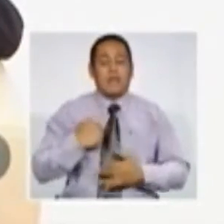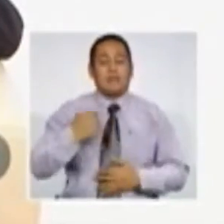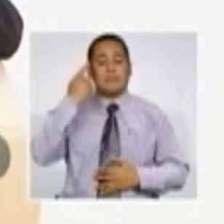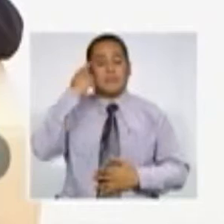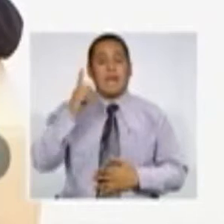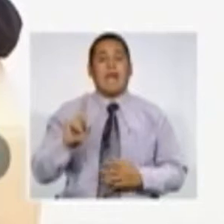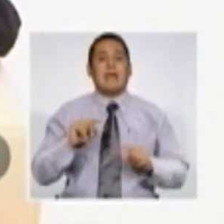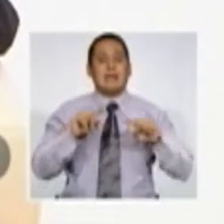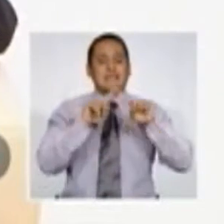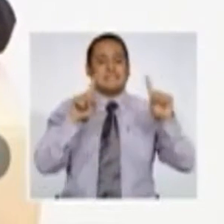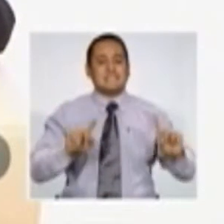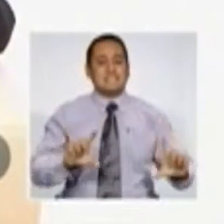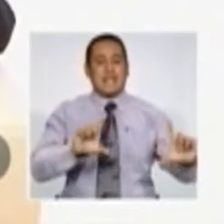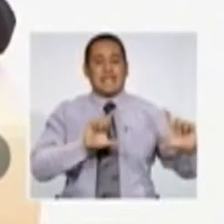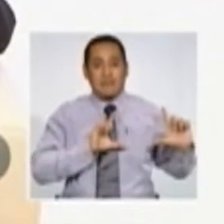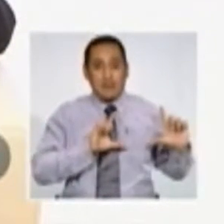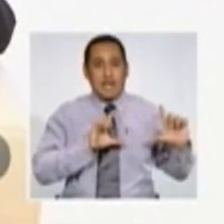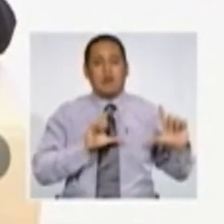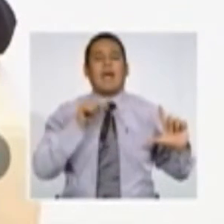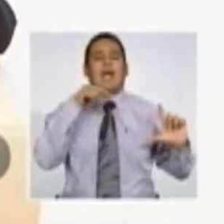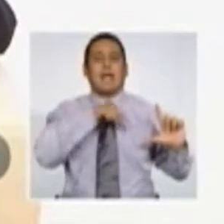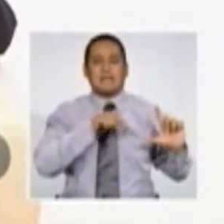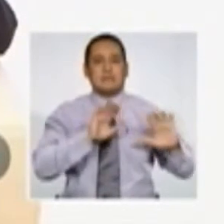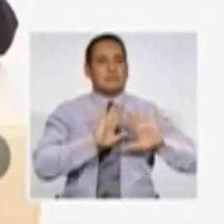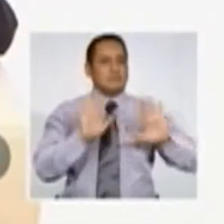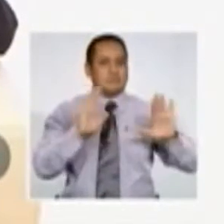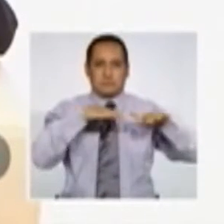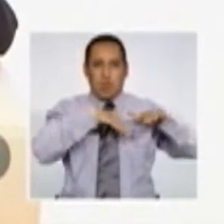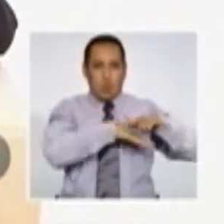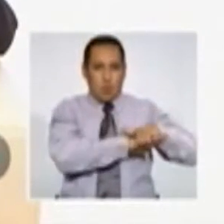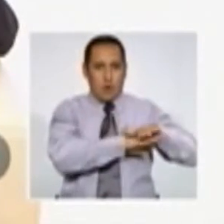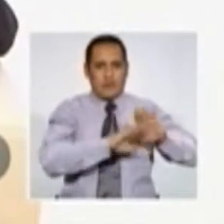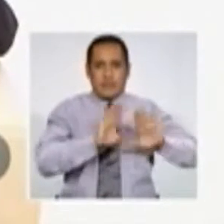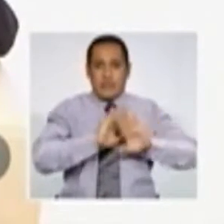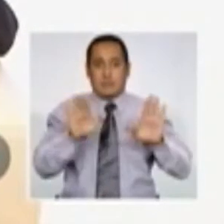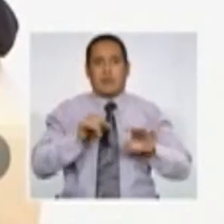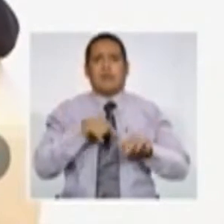el colegio es retener los certificados. Es ya